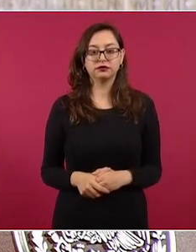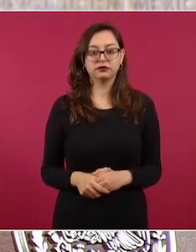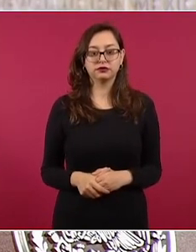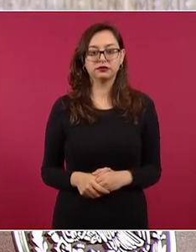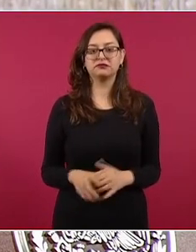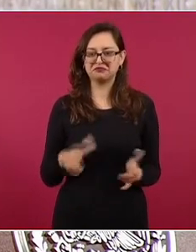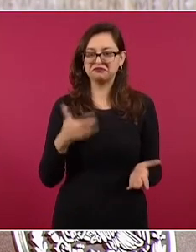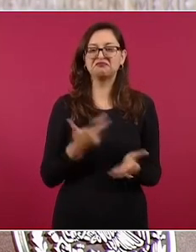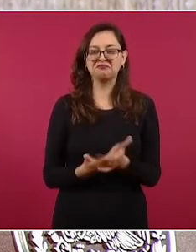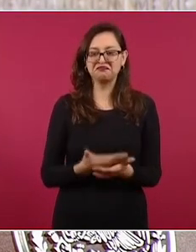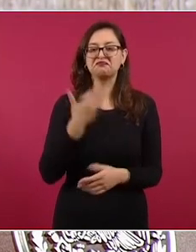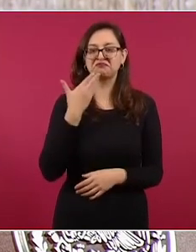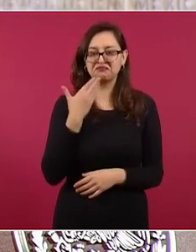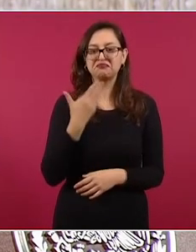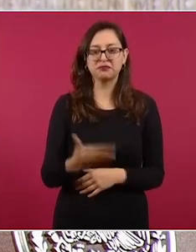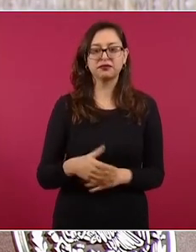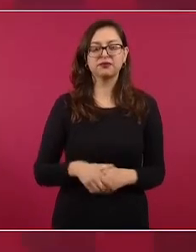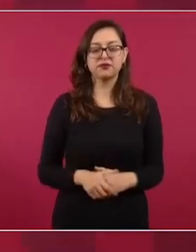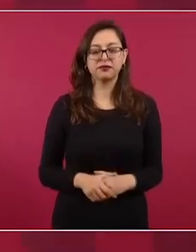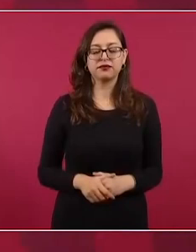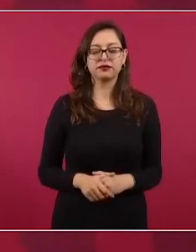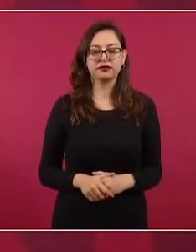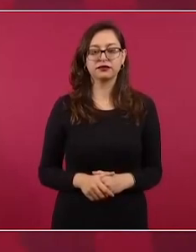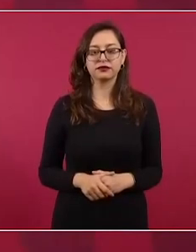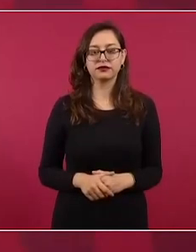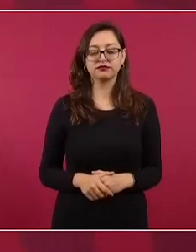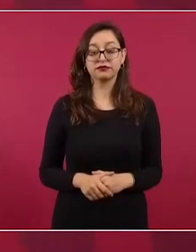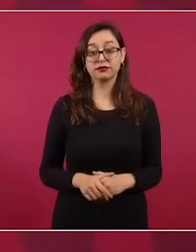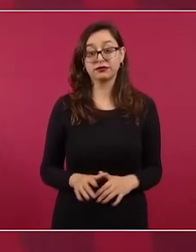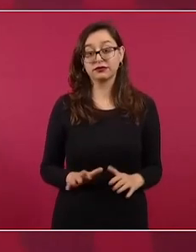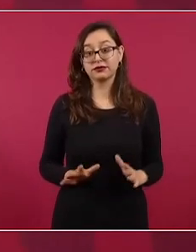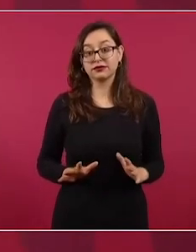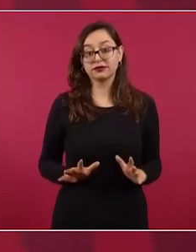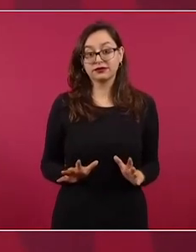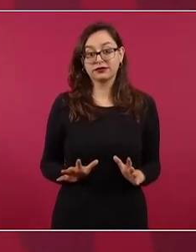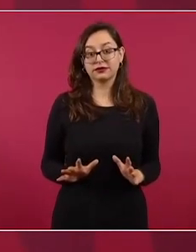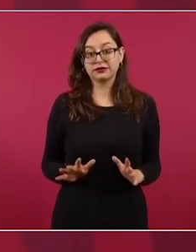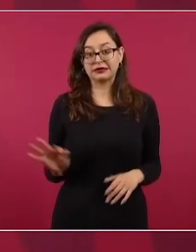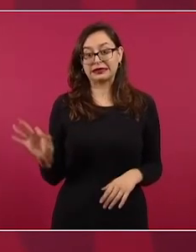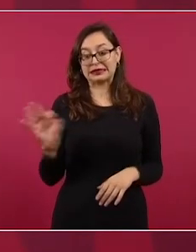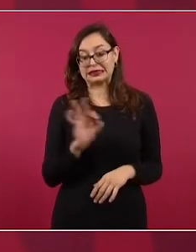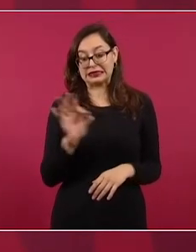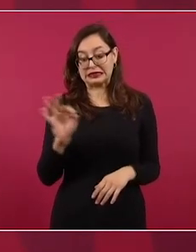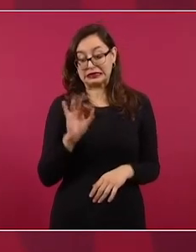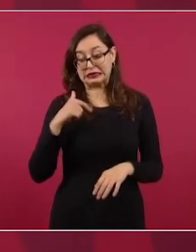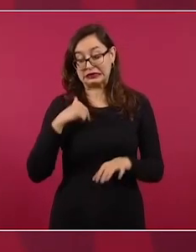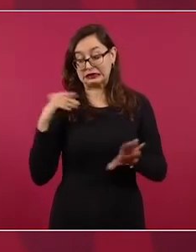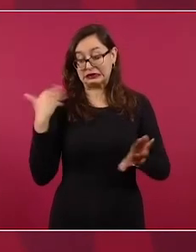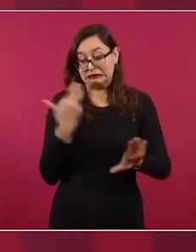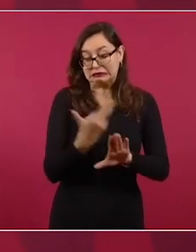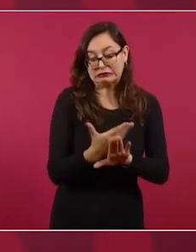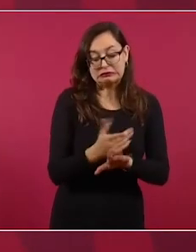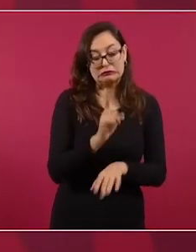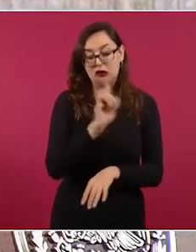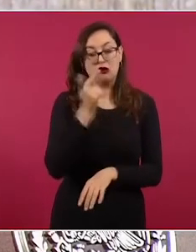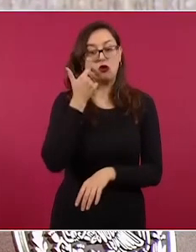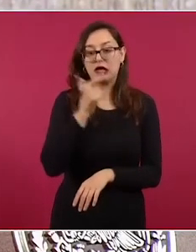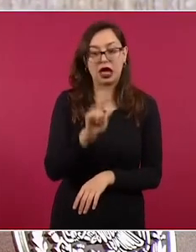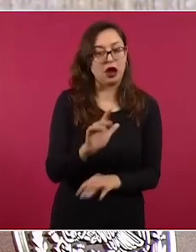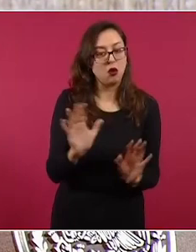que me cae muy bien, a lo mejor lo perjudico, pero el compañero